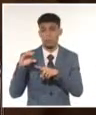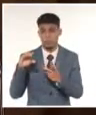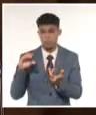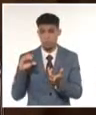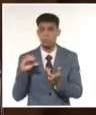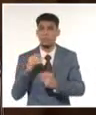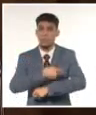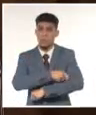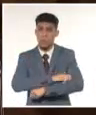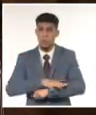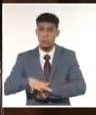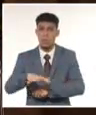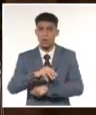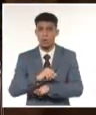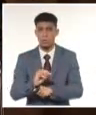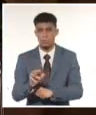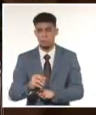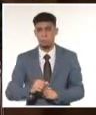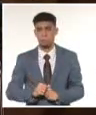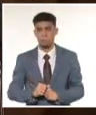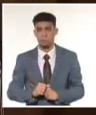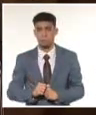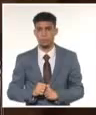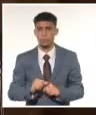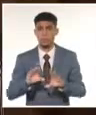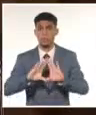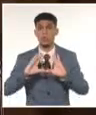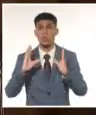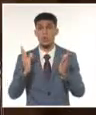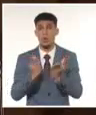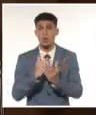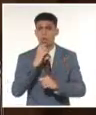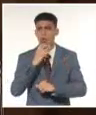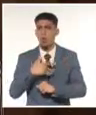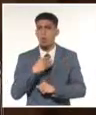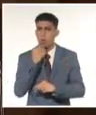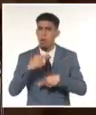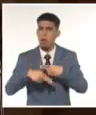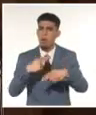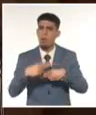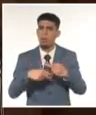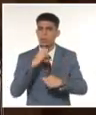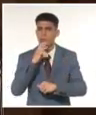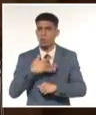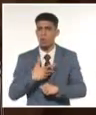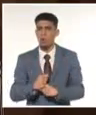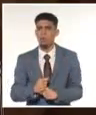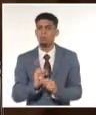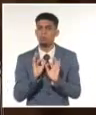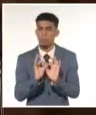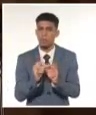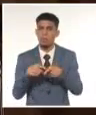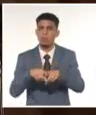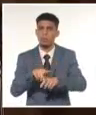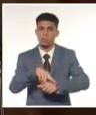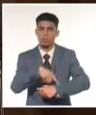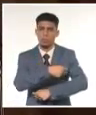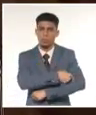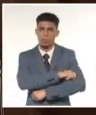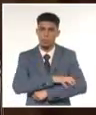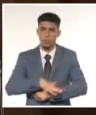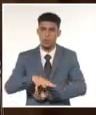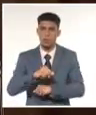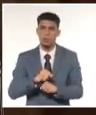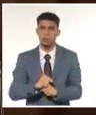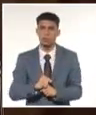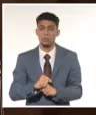bienes fundamentales. Todo eso solo lo podemos lograr con el propio pueblo. Movilizar